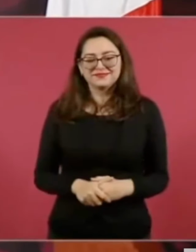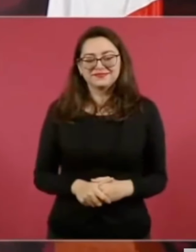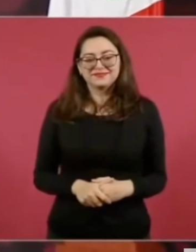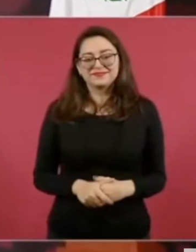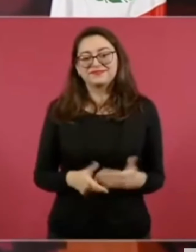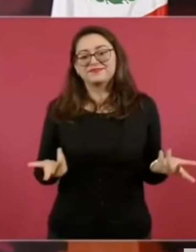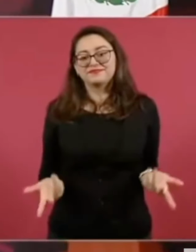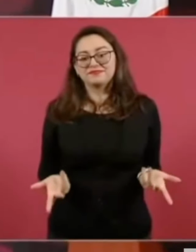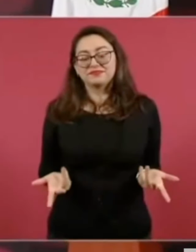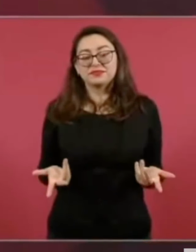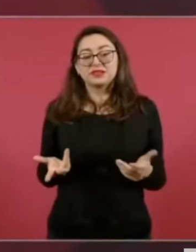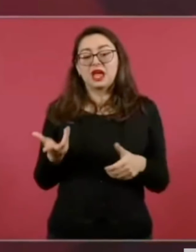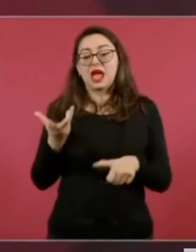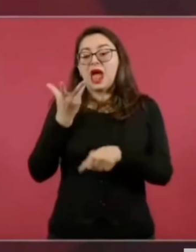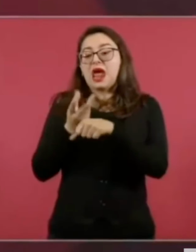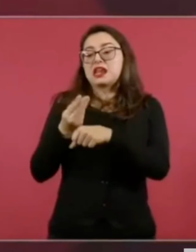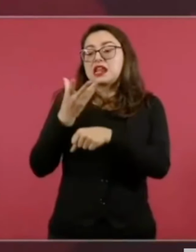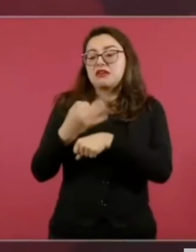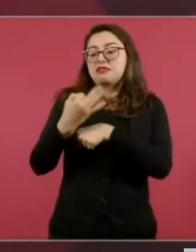se quedan por encimita.